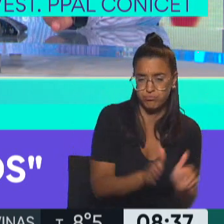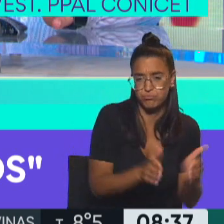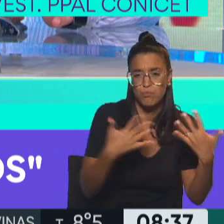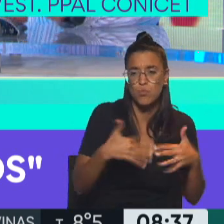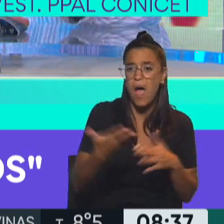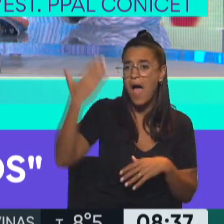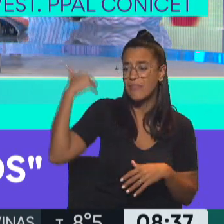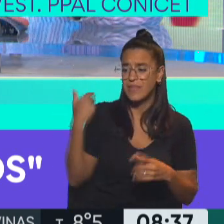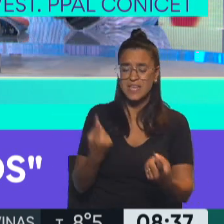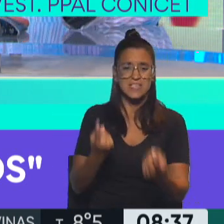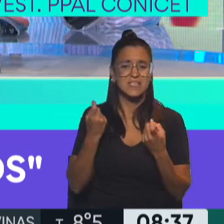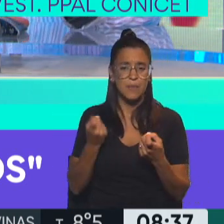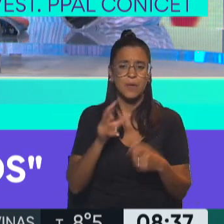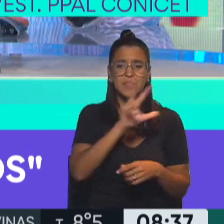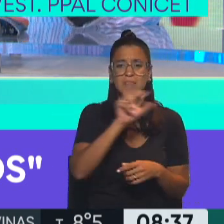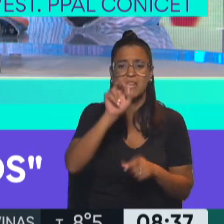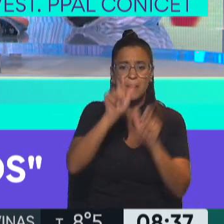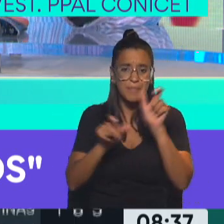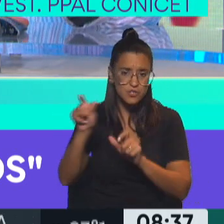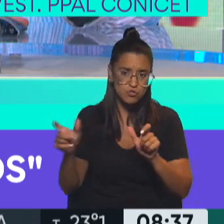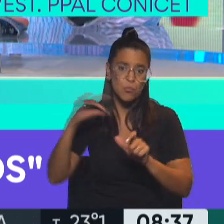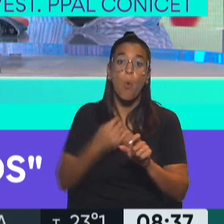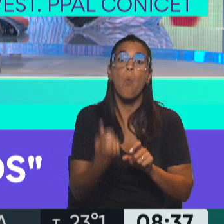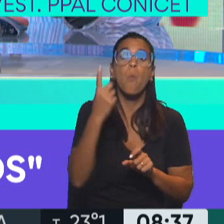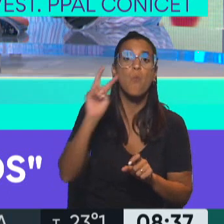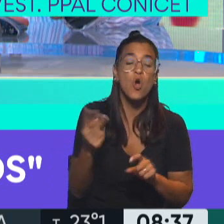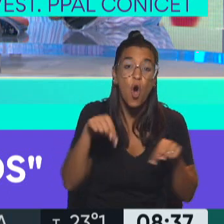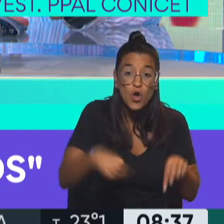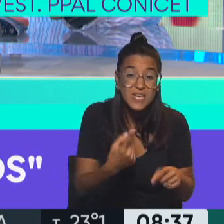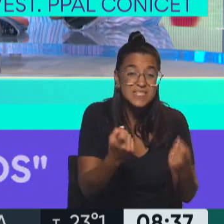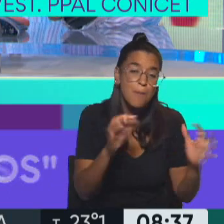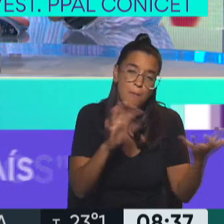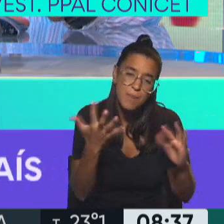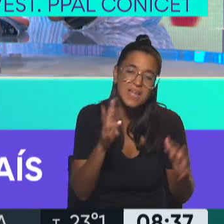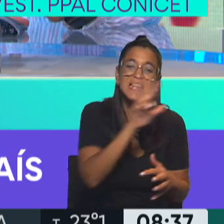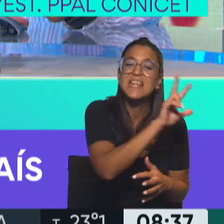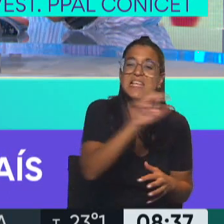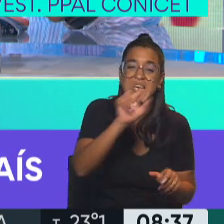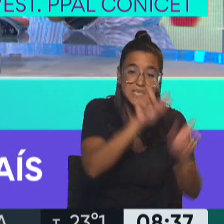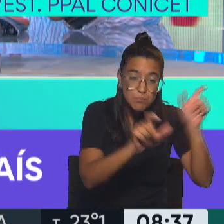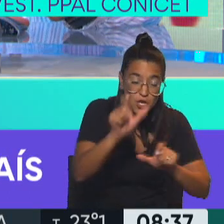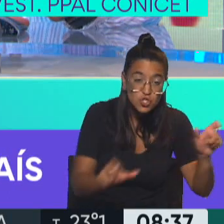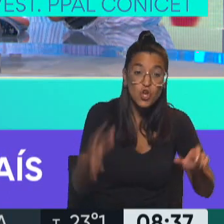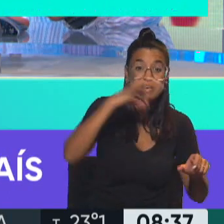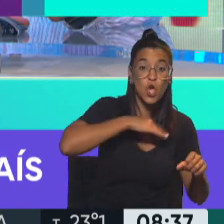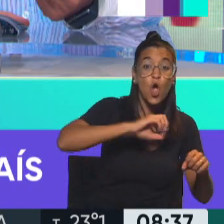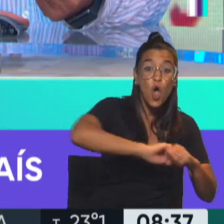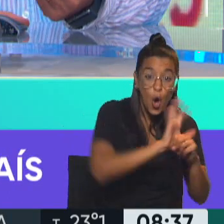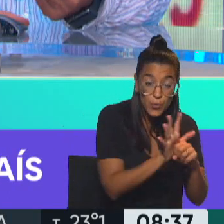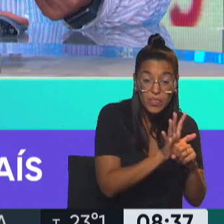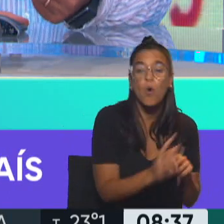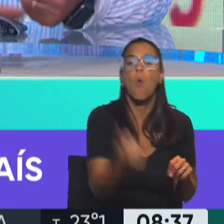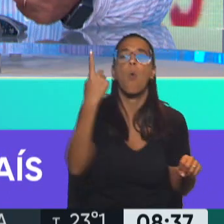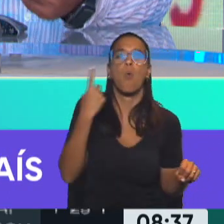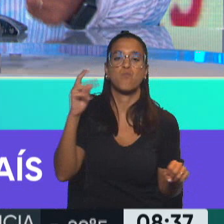Antes necesitábamos 30 infectados para tener un muerto. Hoy necesitamos aproximadamente 300 infectados para tener un